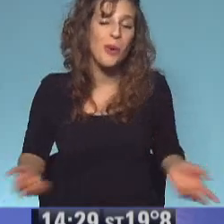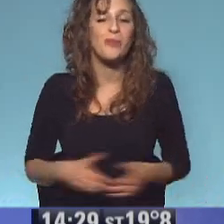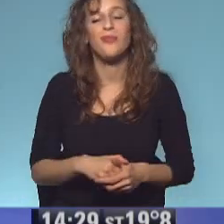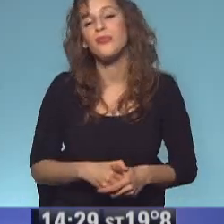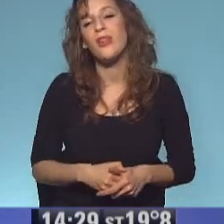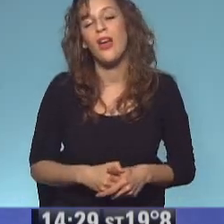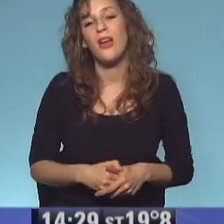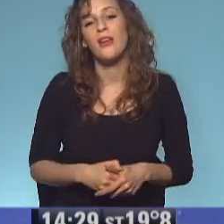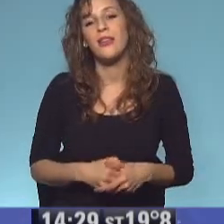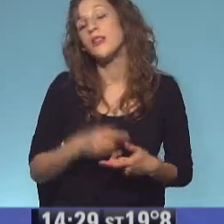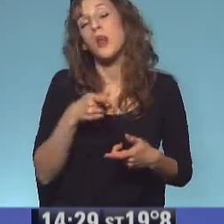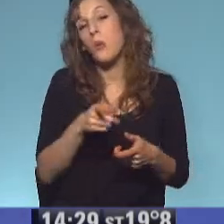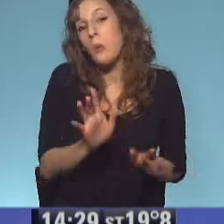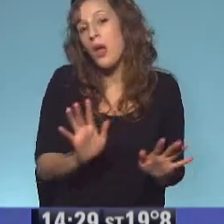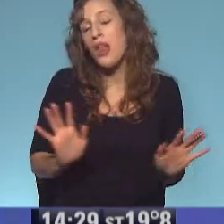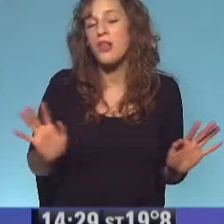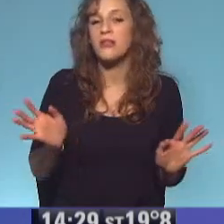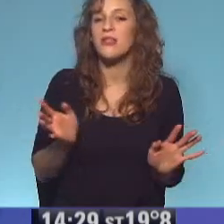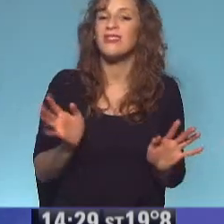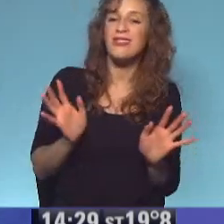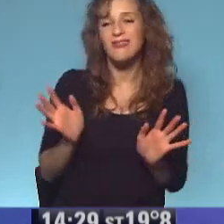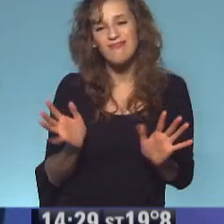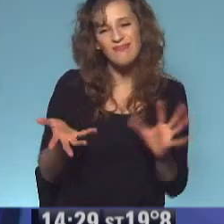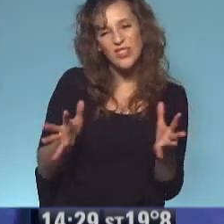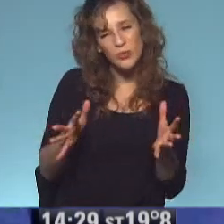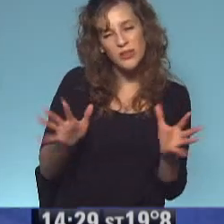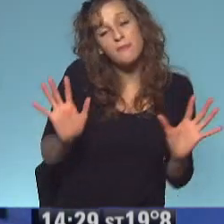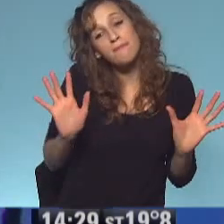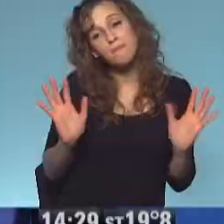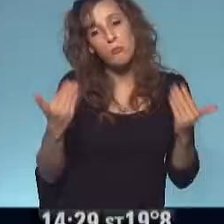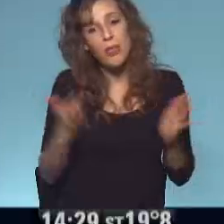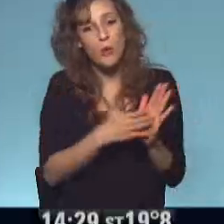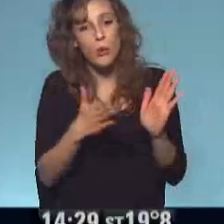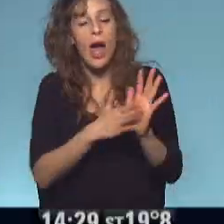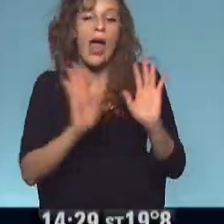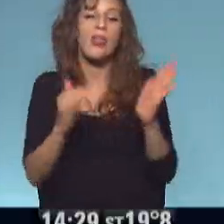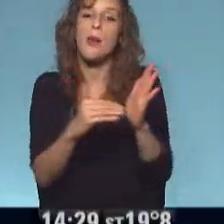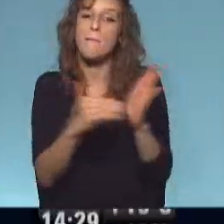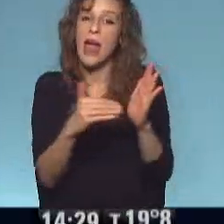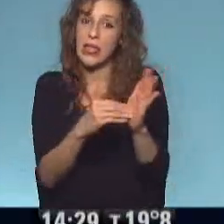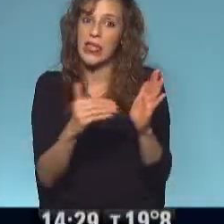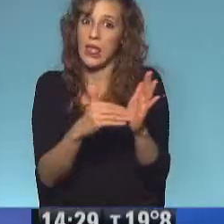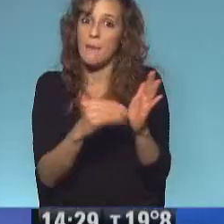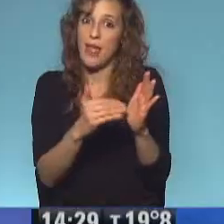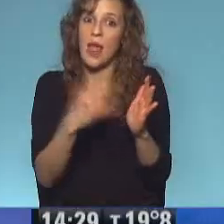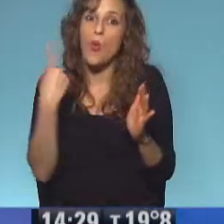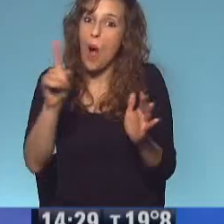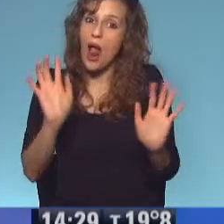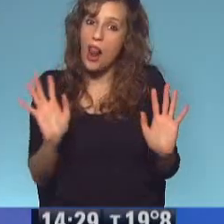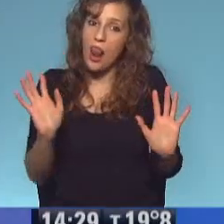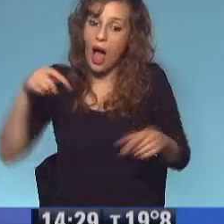la poesía, pero bien. ¿Cómo que no? No, bueno, podemos probar. Depende del calzón. Hay calzones muy poéticos, ¿no es